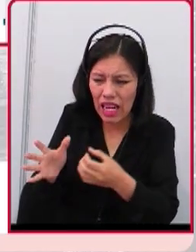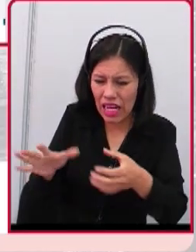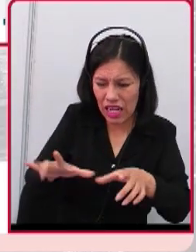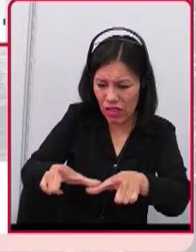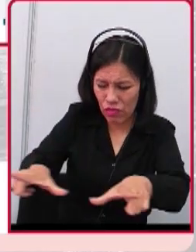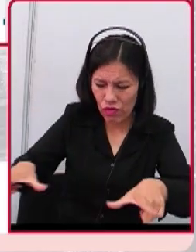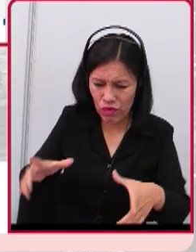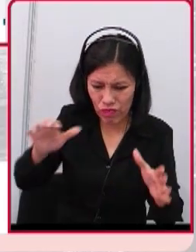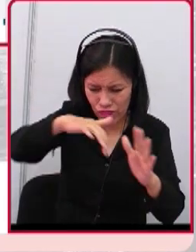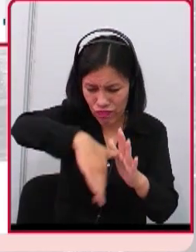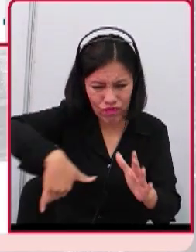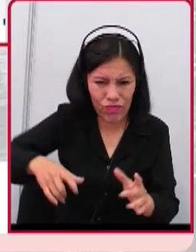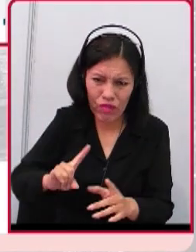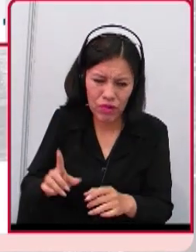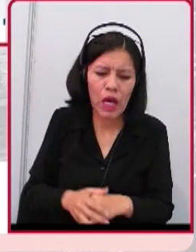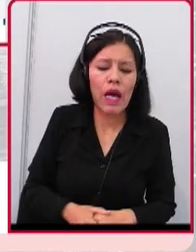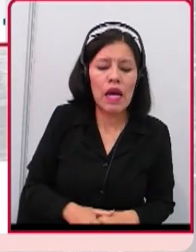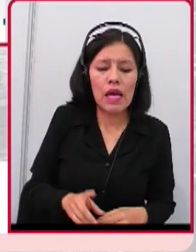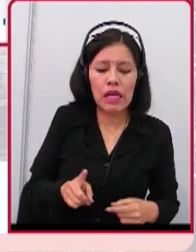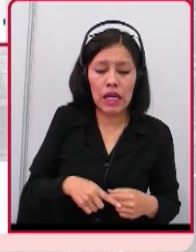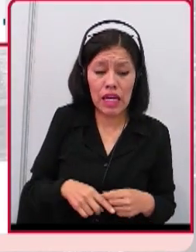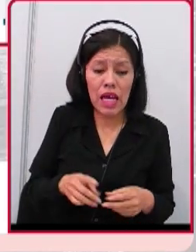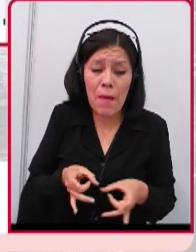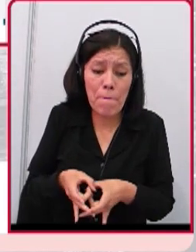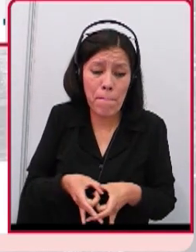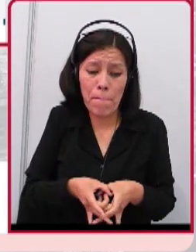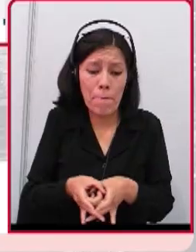trabajo y para manejar